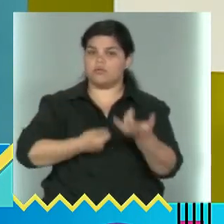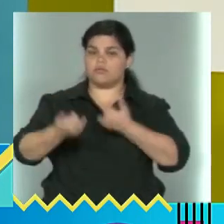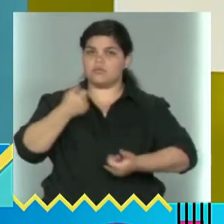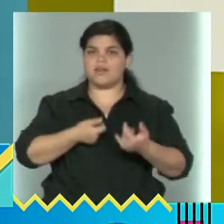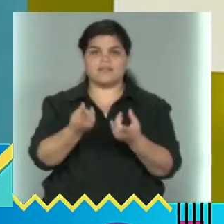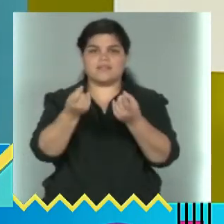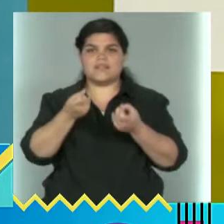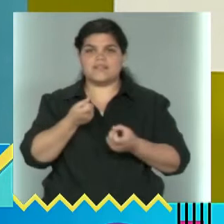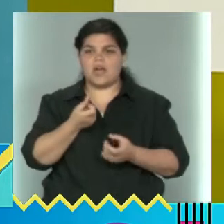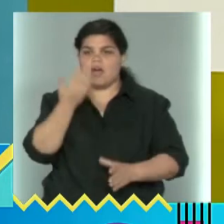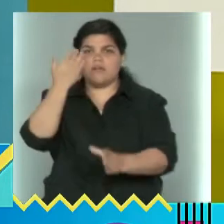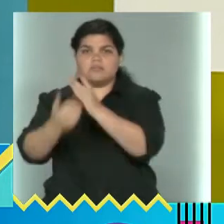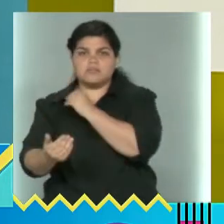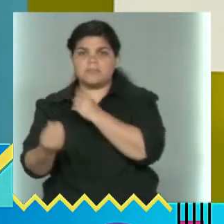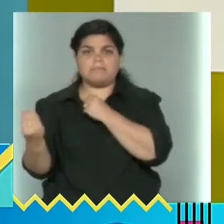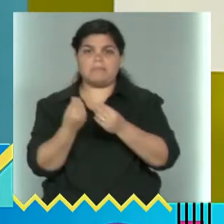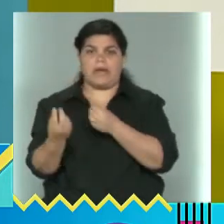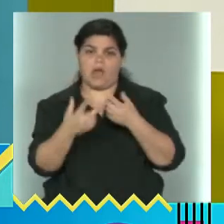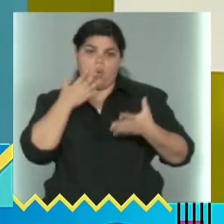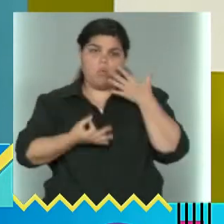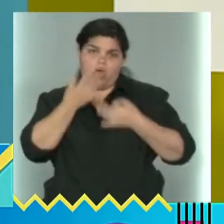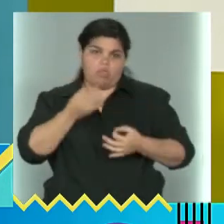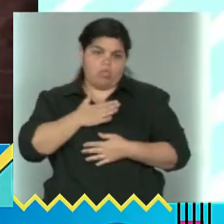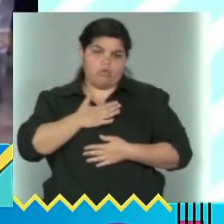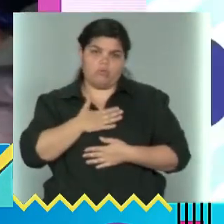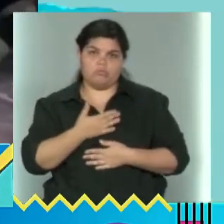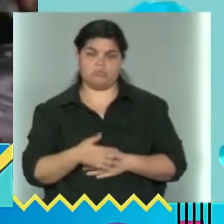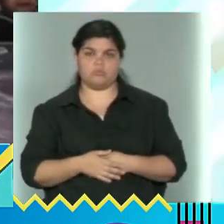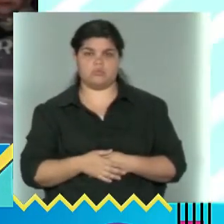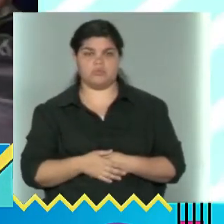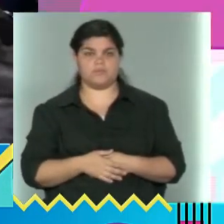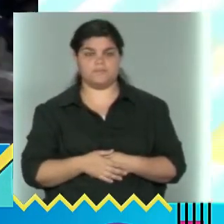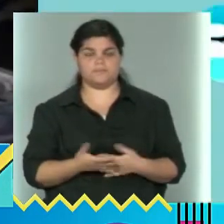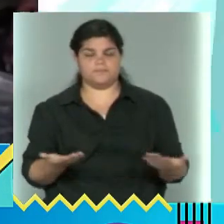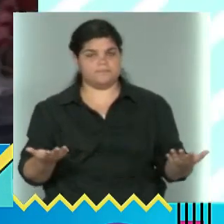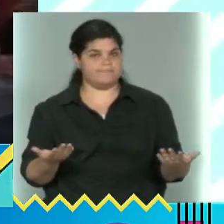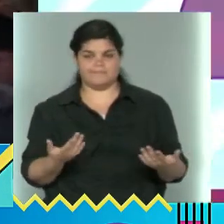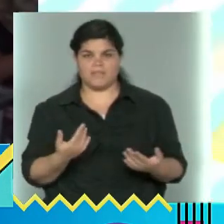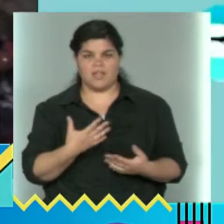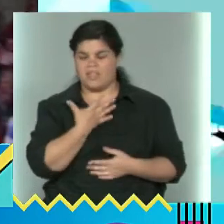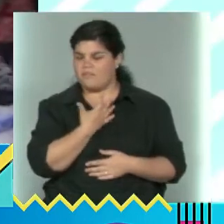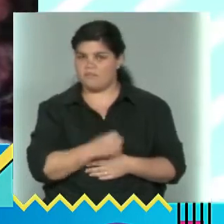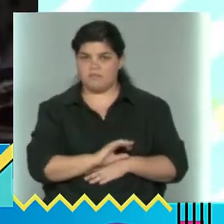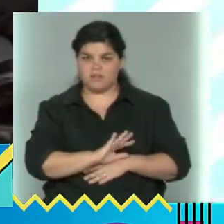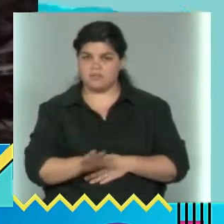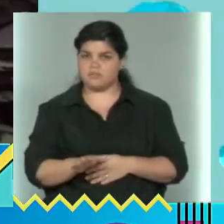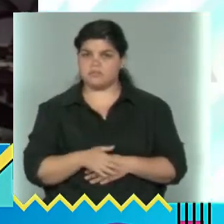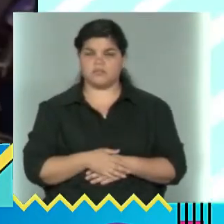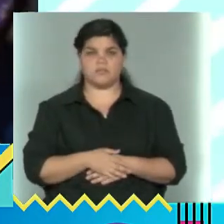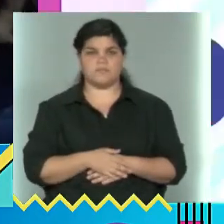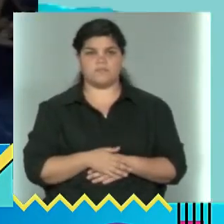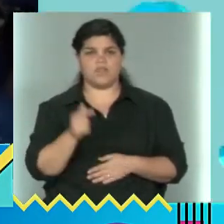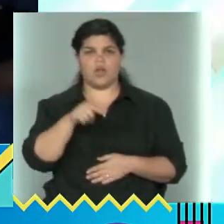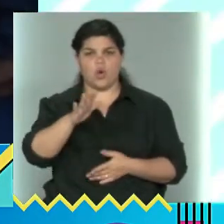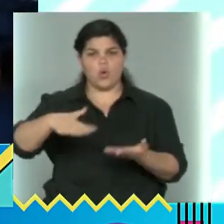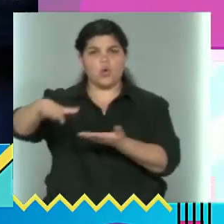para poder cuidarse de esa situación? Bueno, que realmente es devastador que te relacionen con